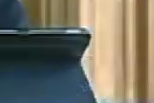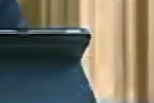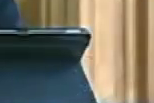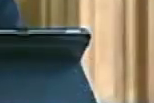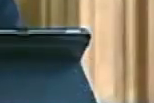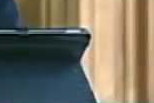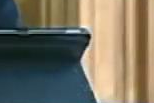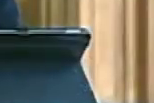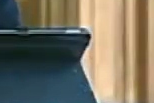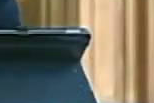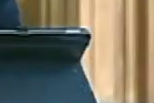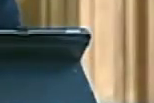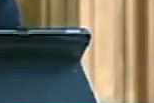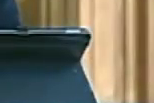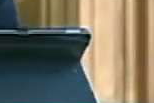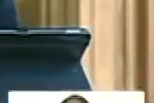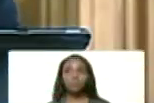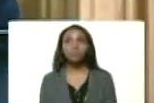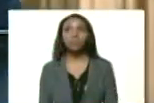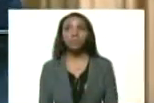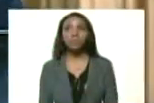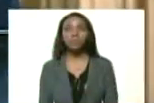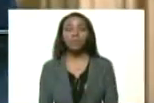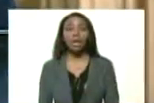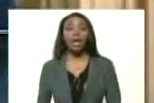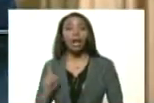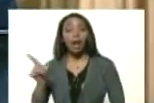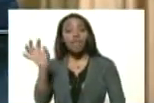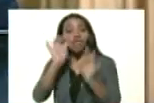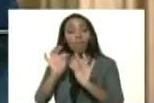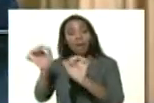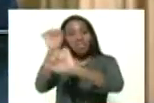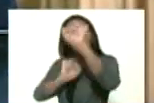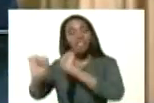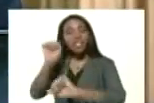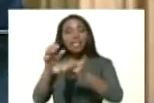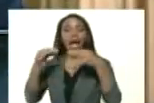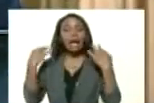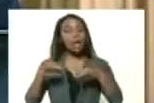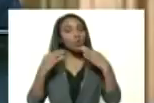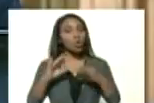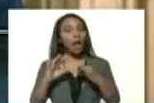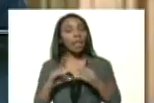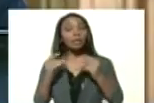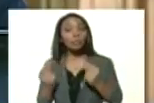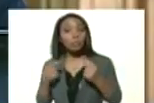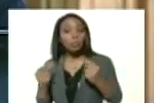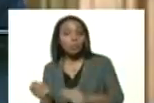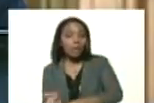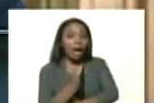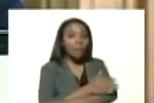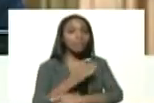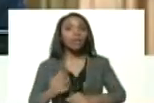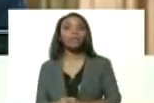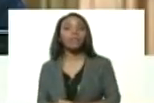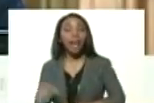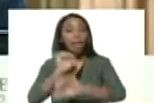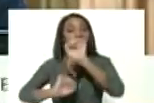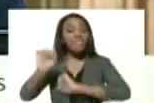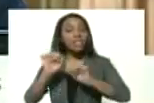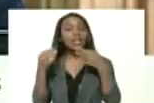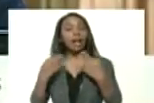inmunológicas las condiciones de defensa natural de reacción de la defensa